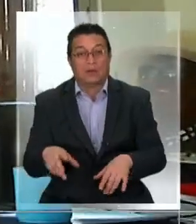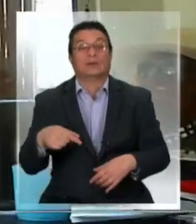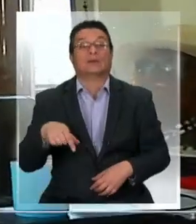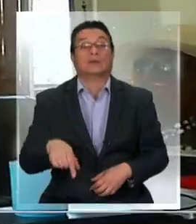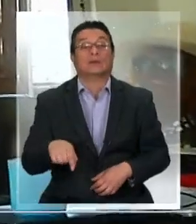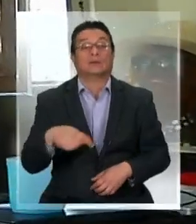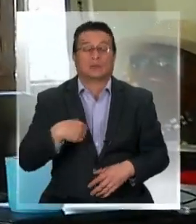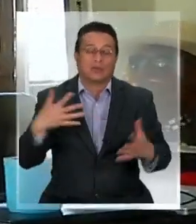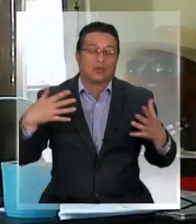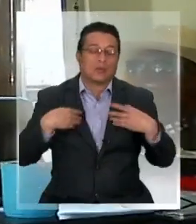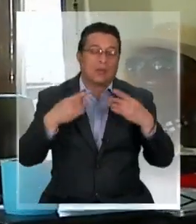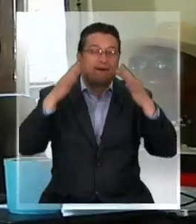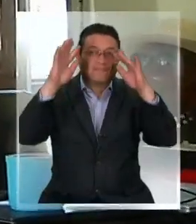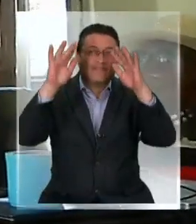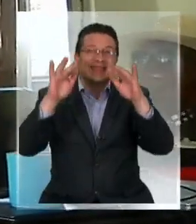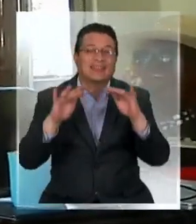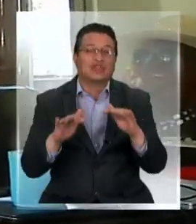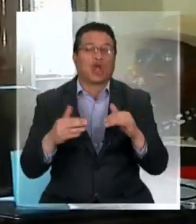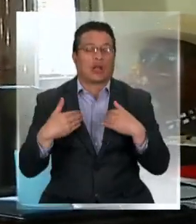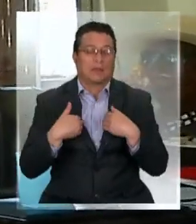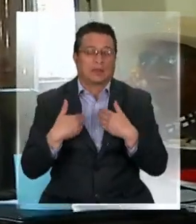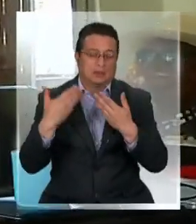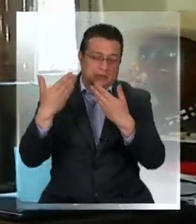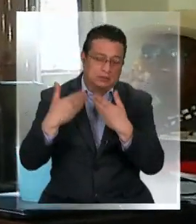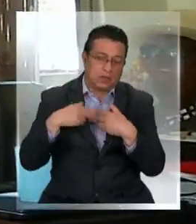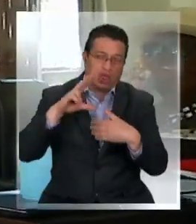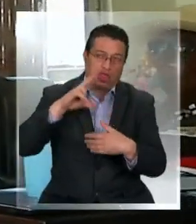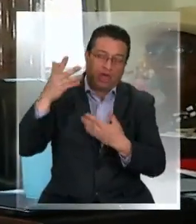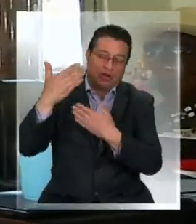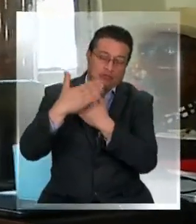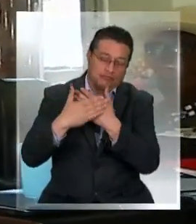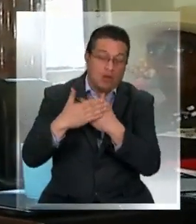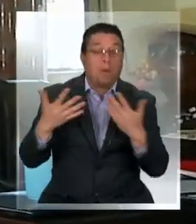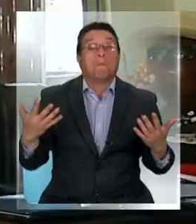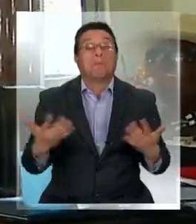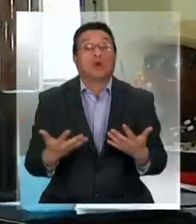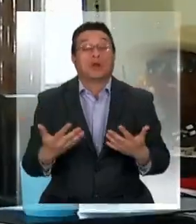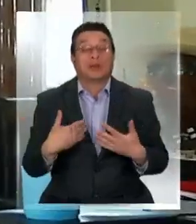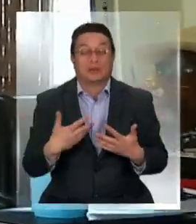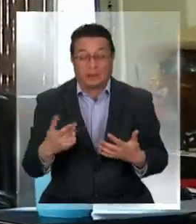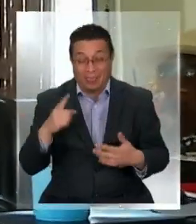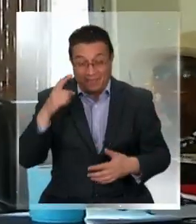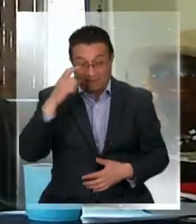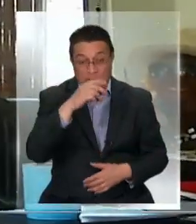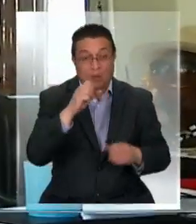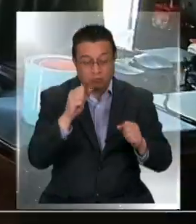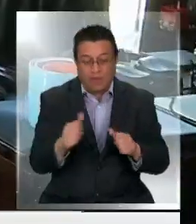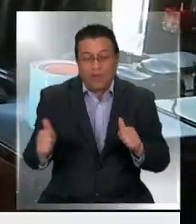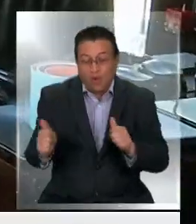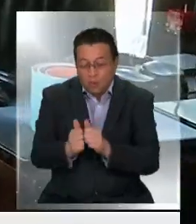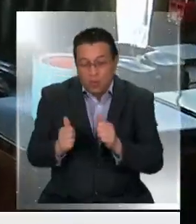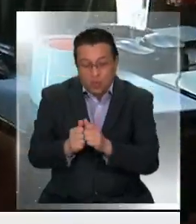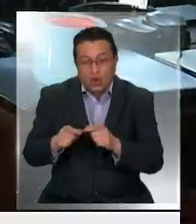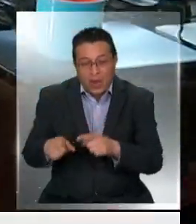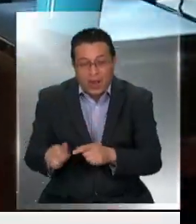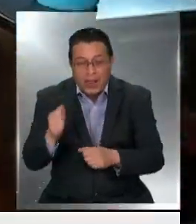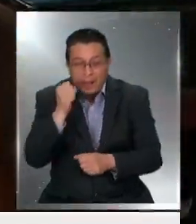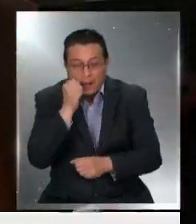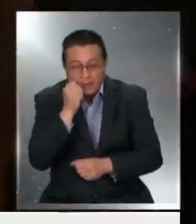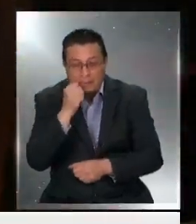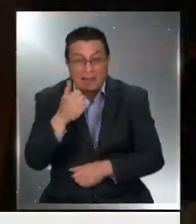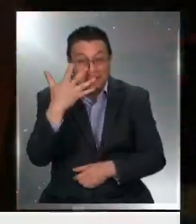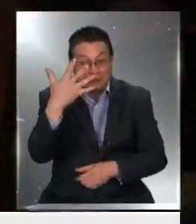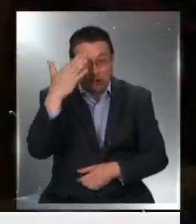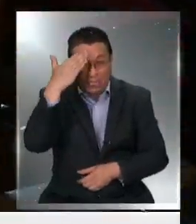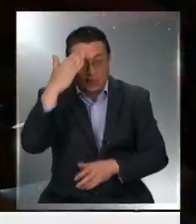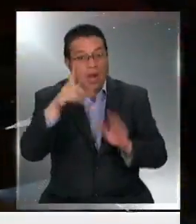una bendición. Dentro de la situación compleja fue una bendición porque el poder estar con él más allá de los 5 días que